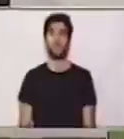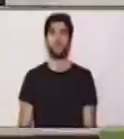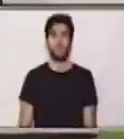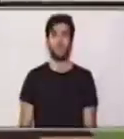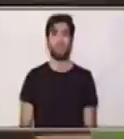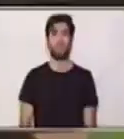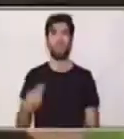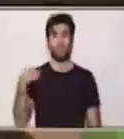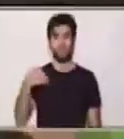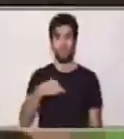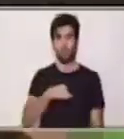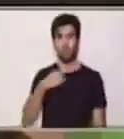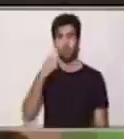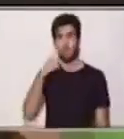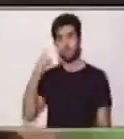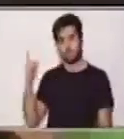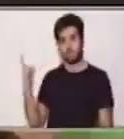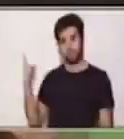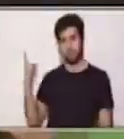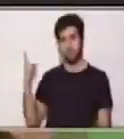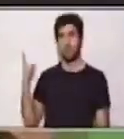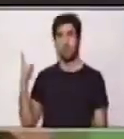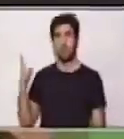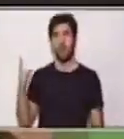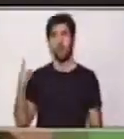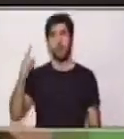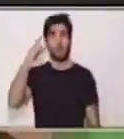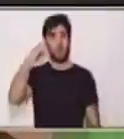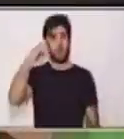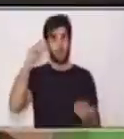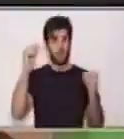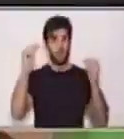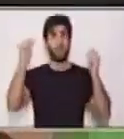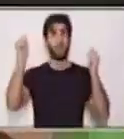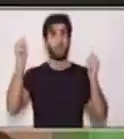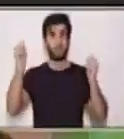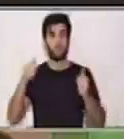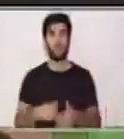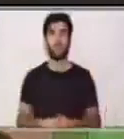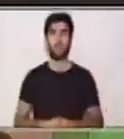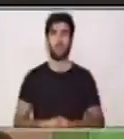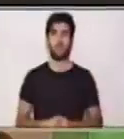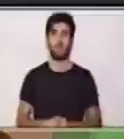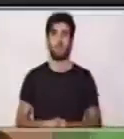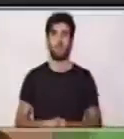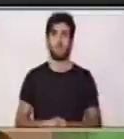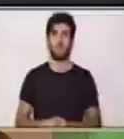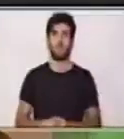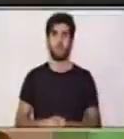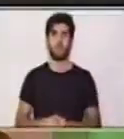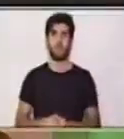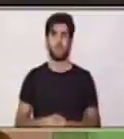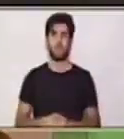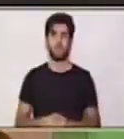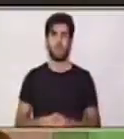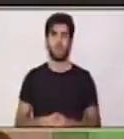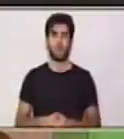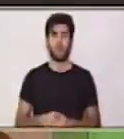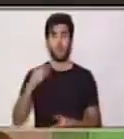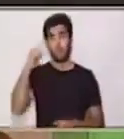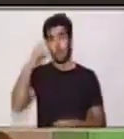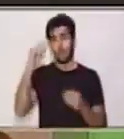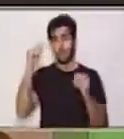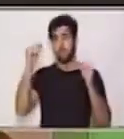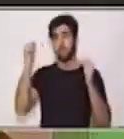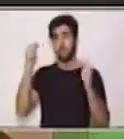Tenemos a continuación la activación de conocimientos previos. Tenemos